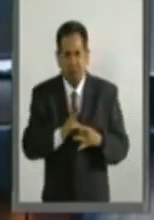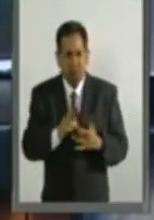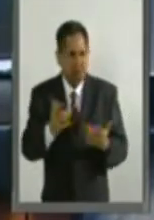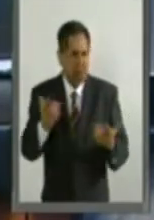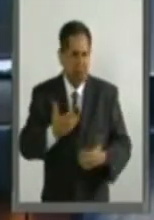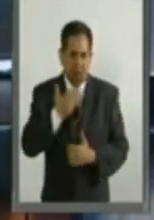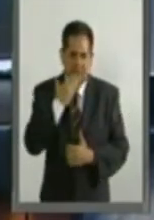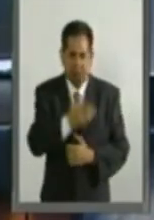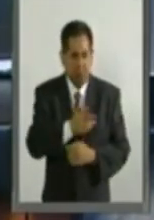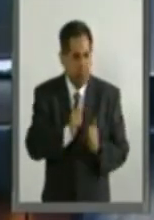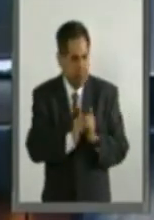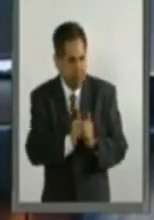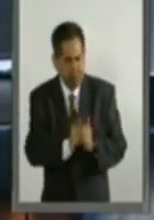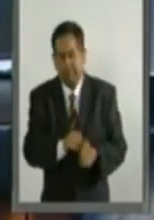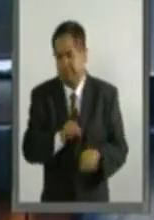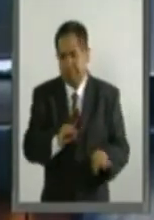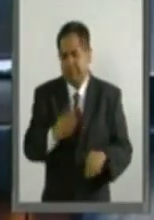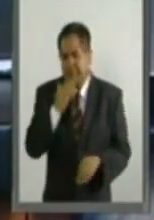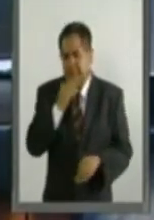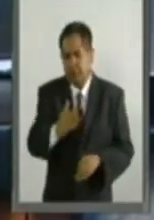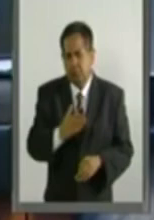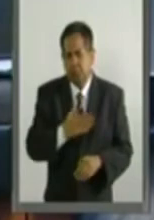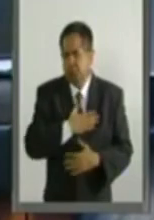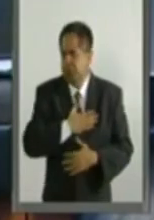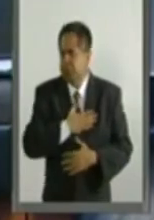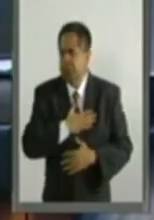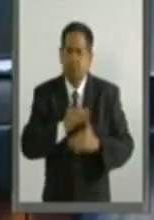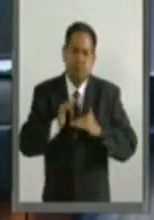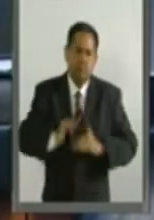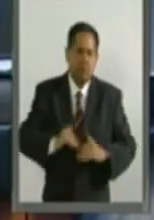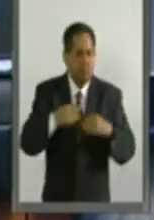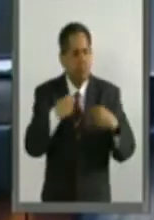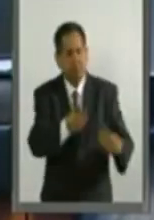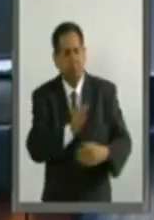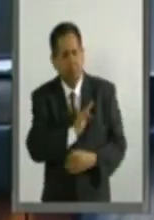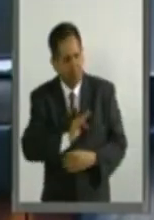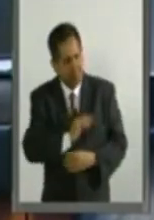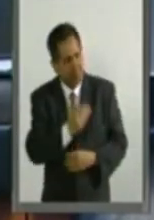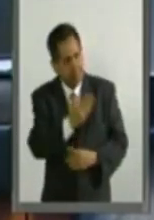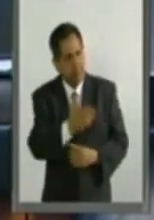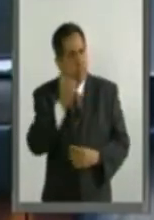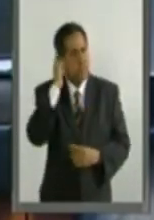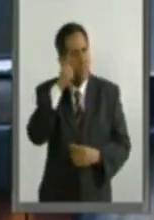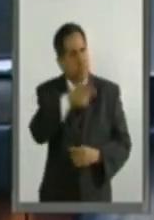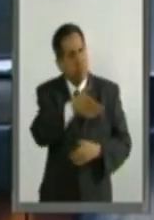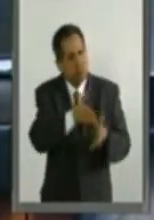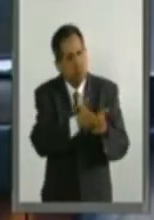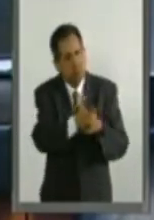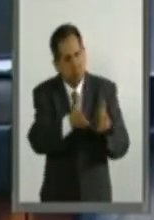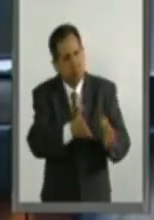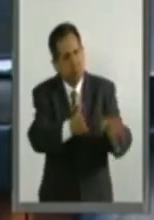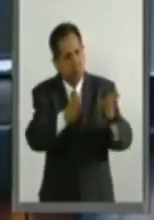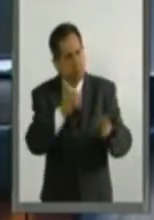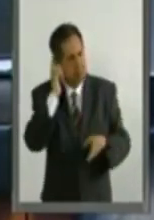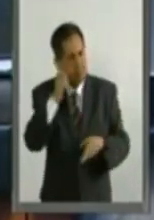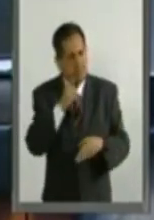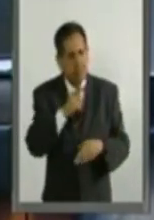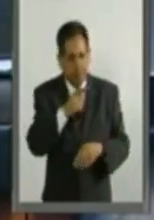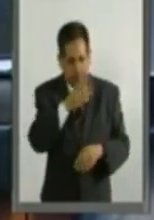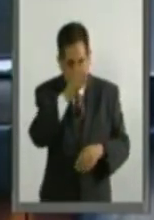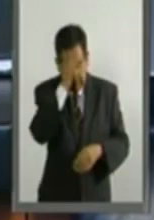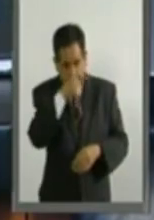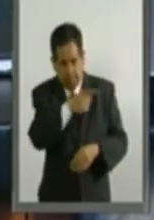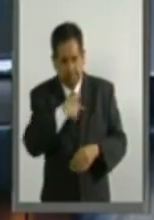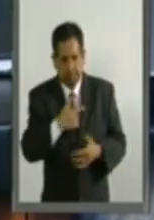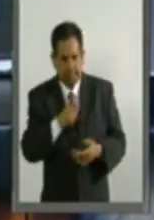con quien se trabaja muy a gusto. Felicidades, Margarita, en lo que vayas a emprender. Cuenta solidariamente siempre